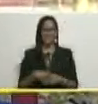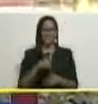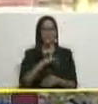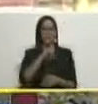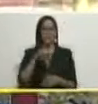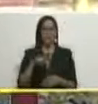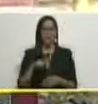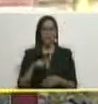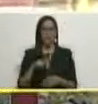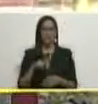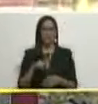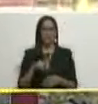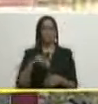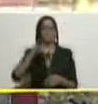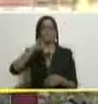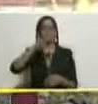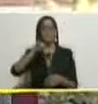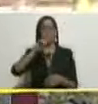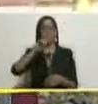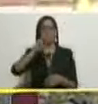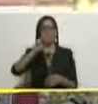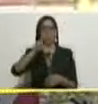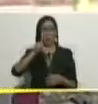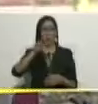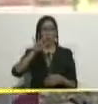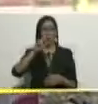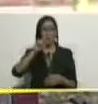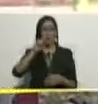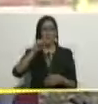Igualmente, Jolfran